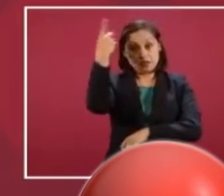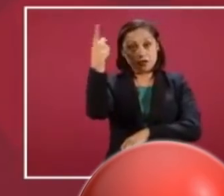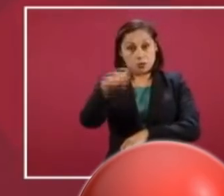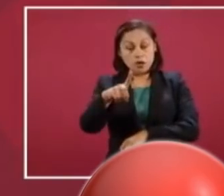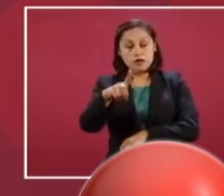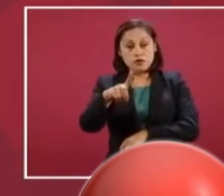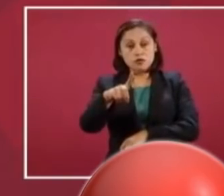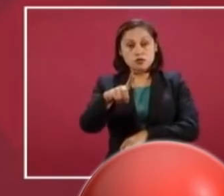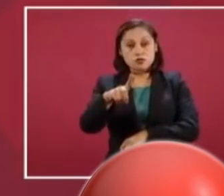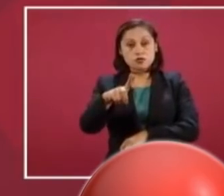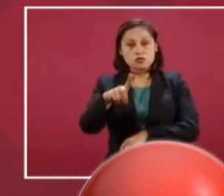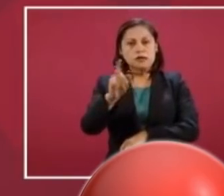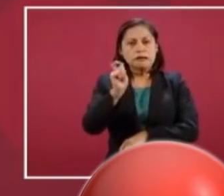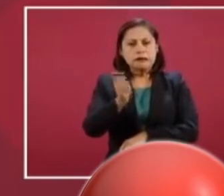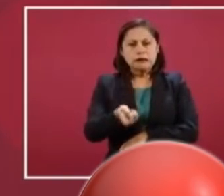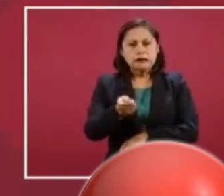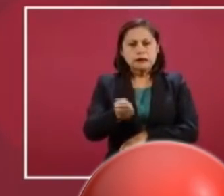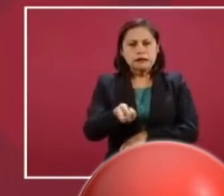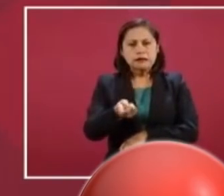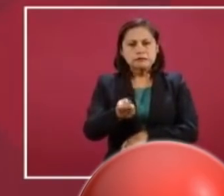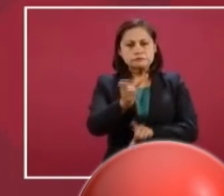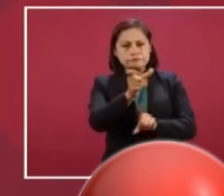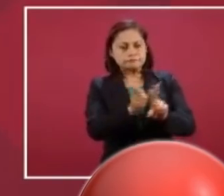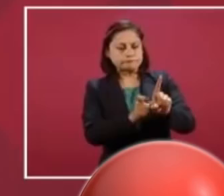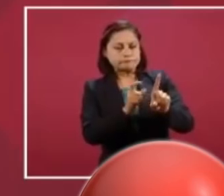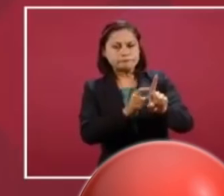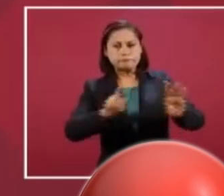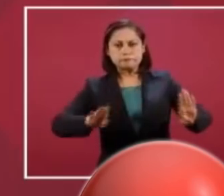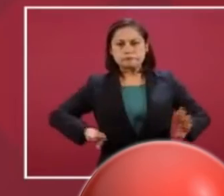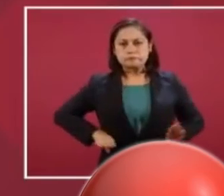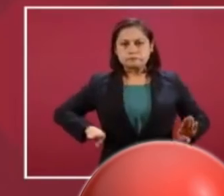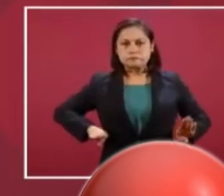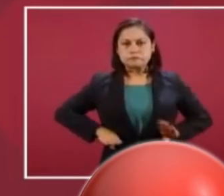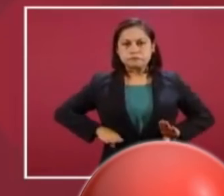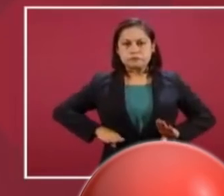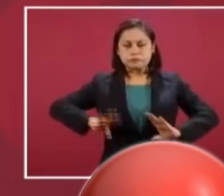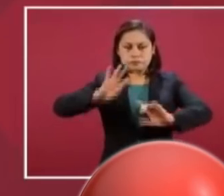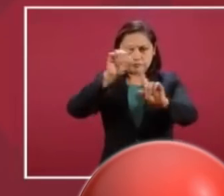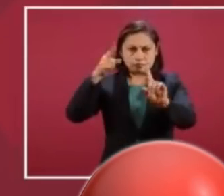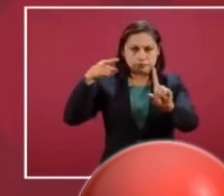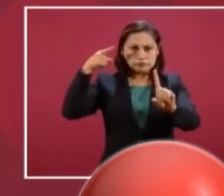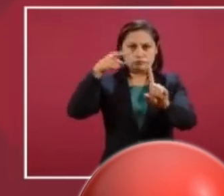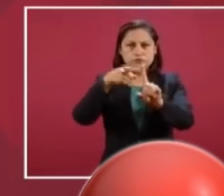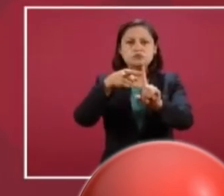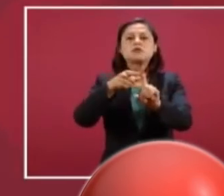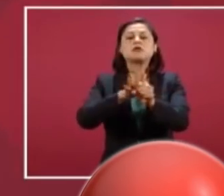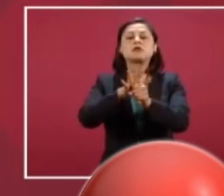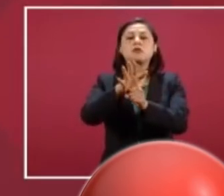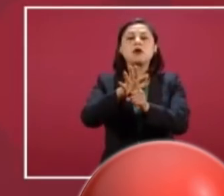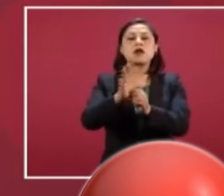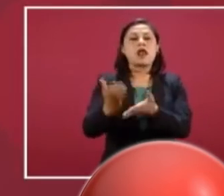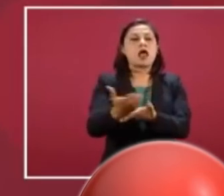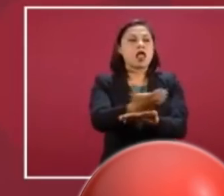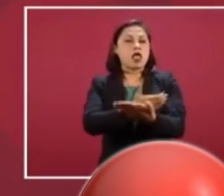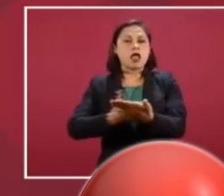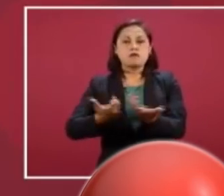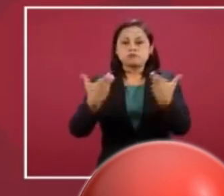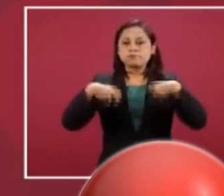no solo tienen como objetivo la obtención de utilidades,